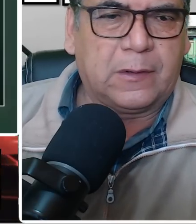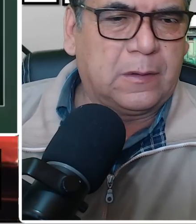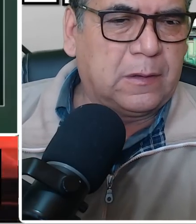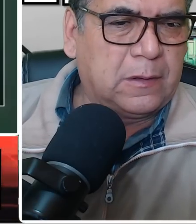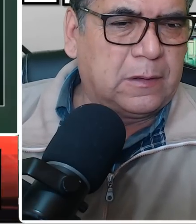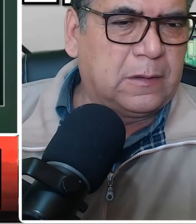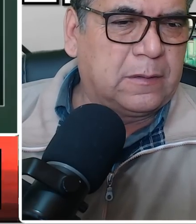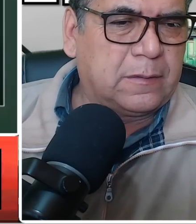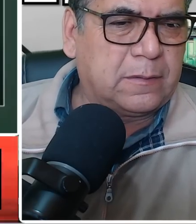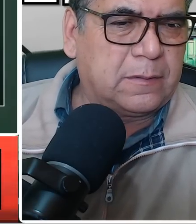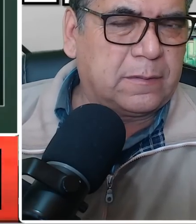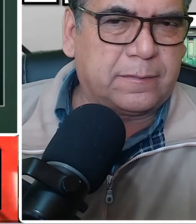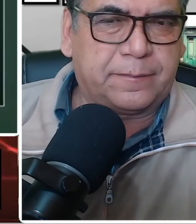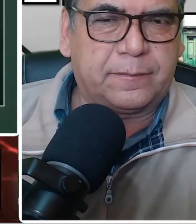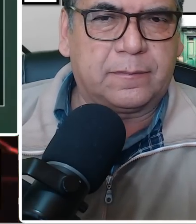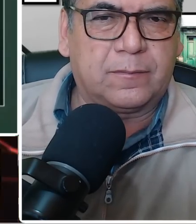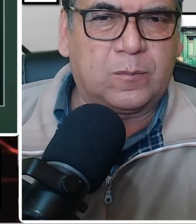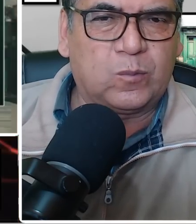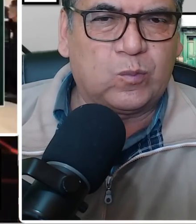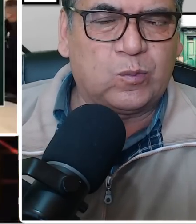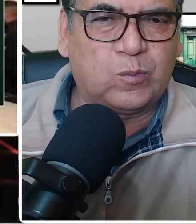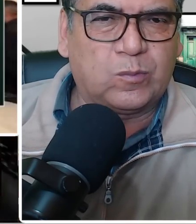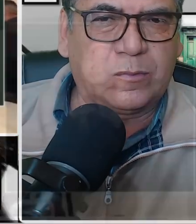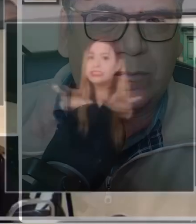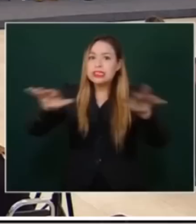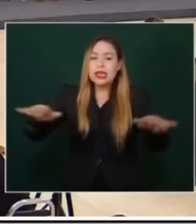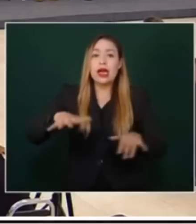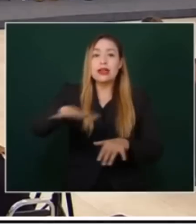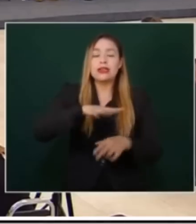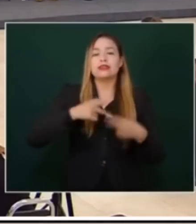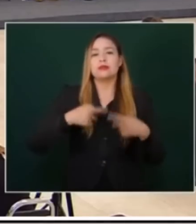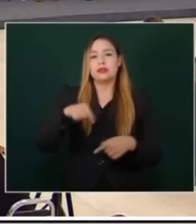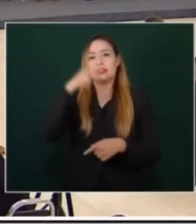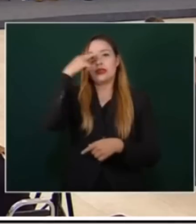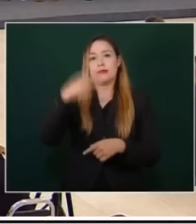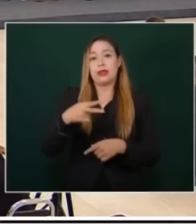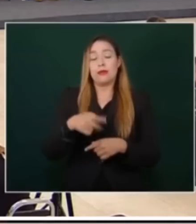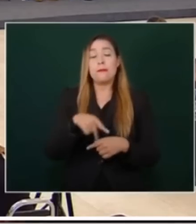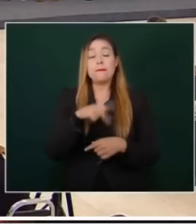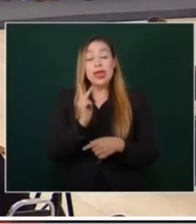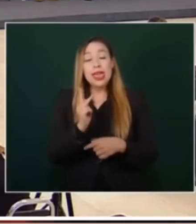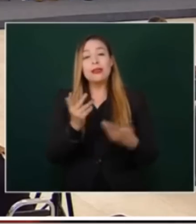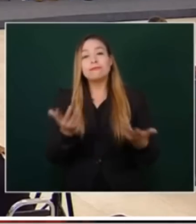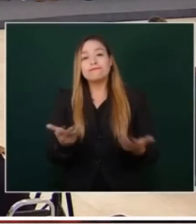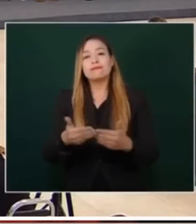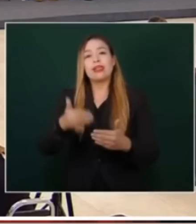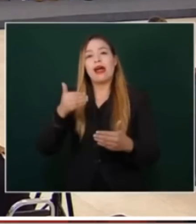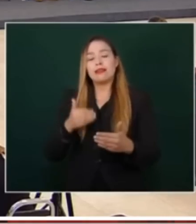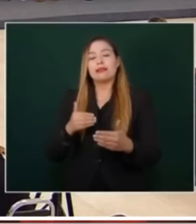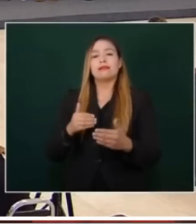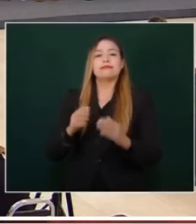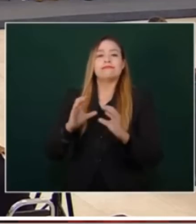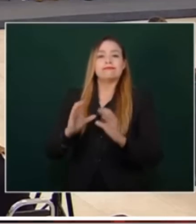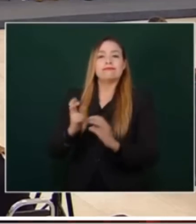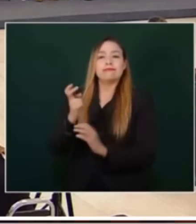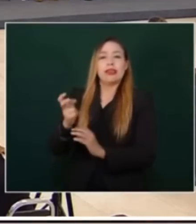llegado a la sociedad mexicana. Entonces, este resultado es por lo que